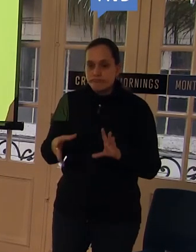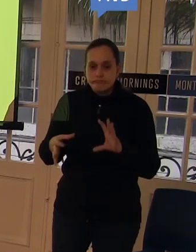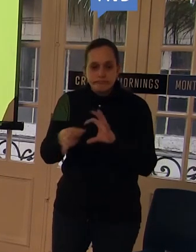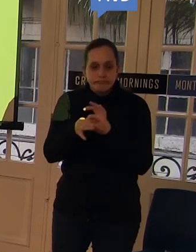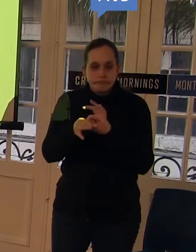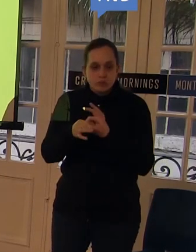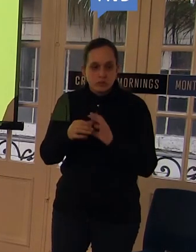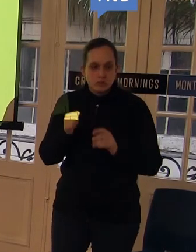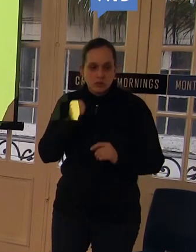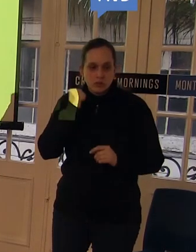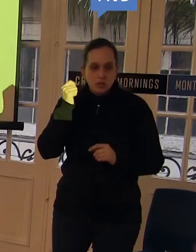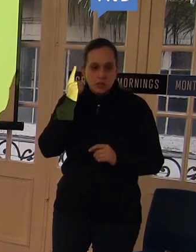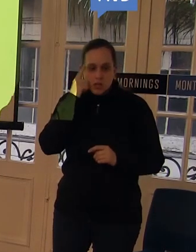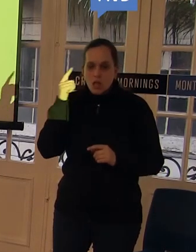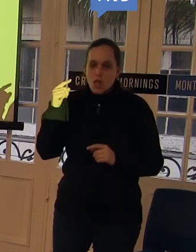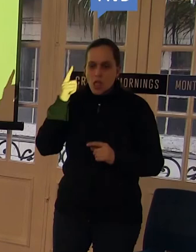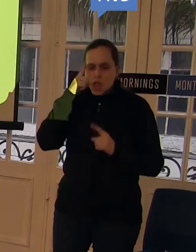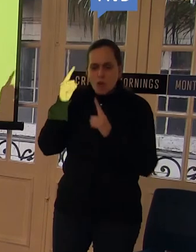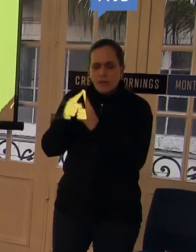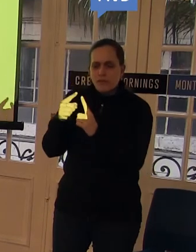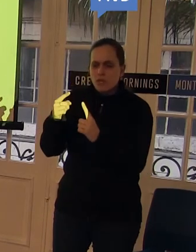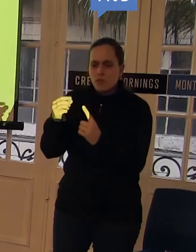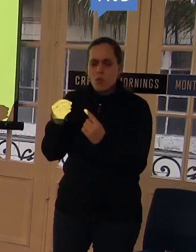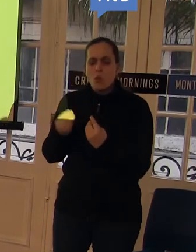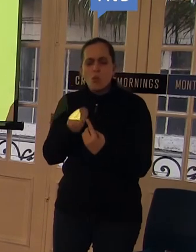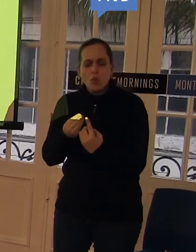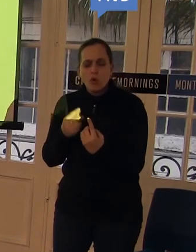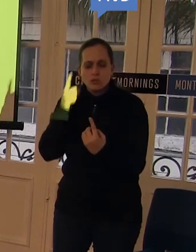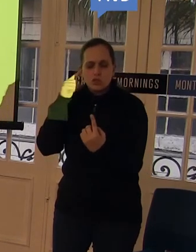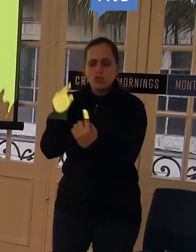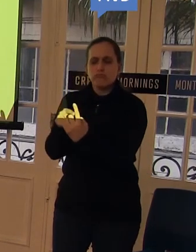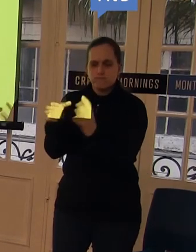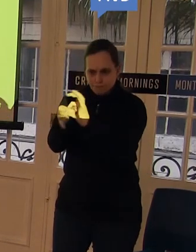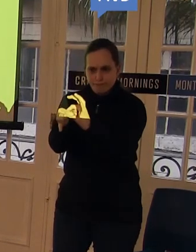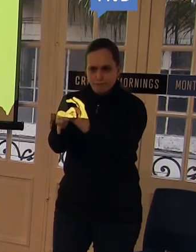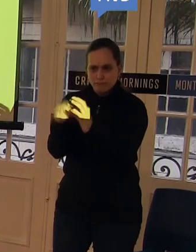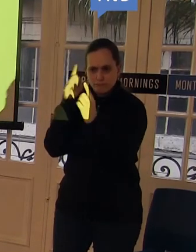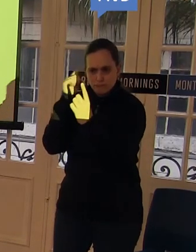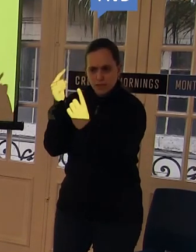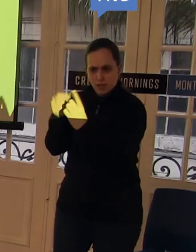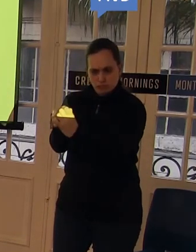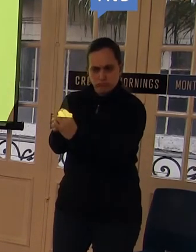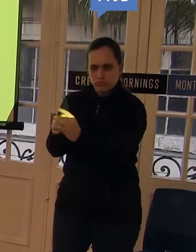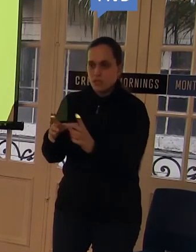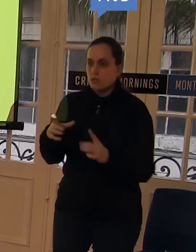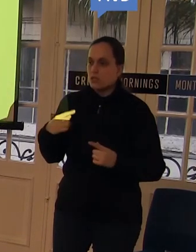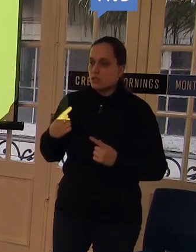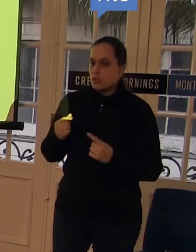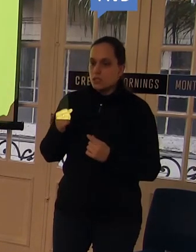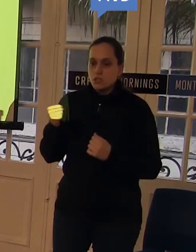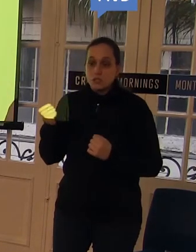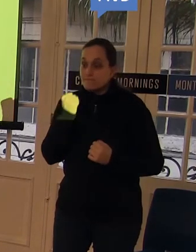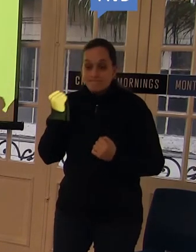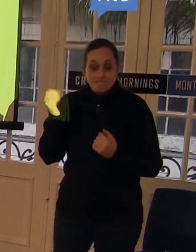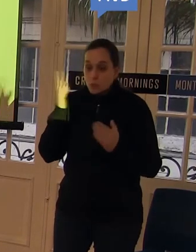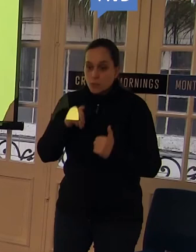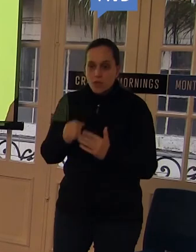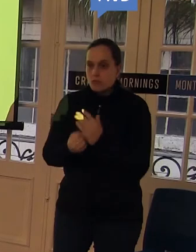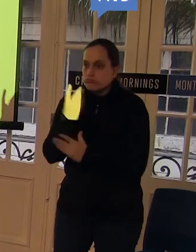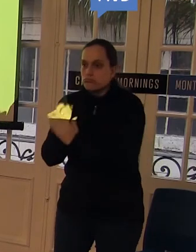conecto con el por qué estoy haciendo este proyecto, no puedo